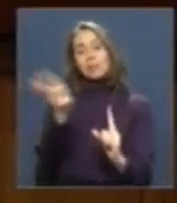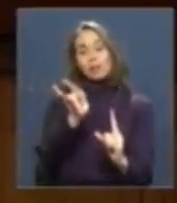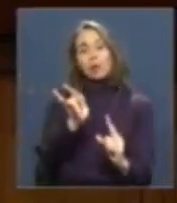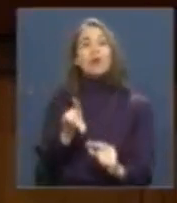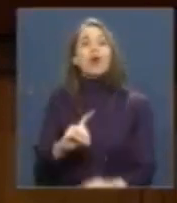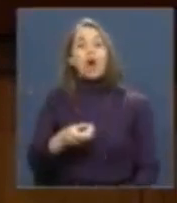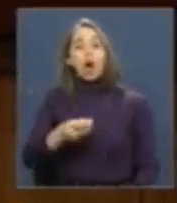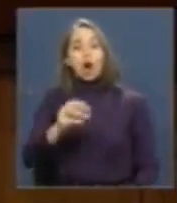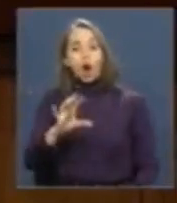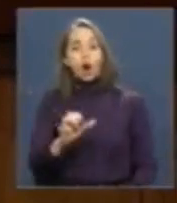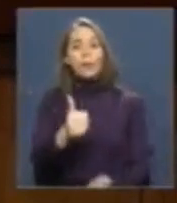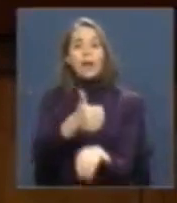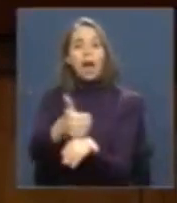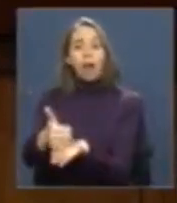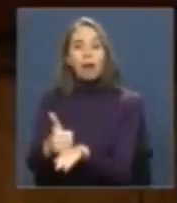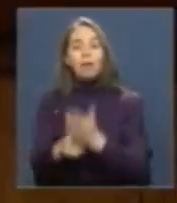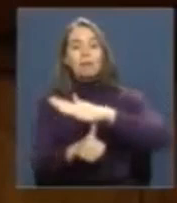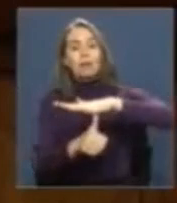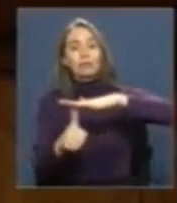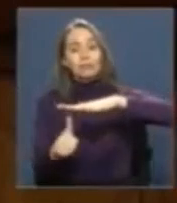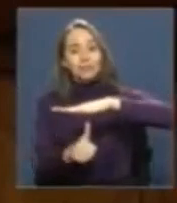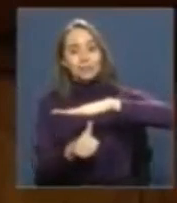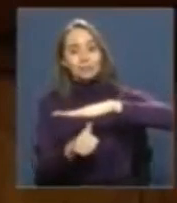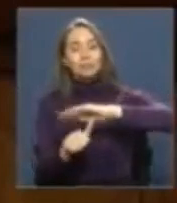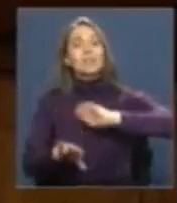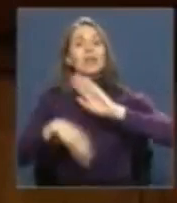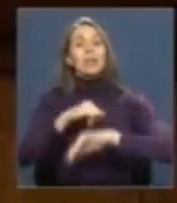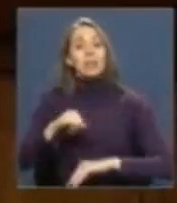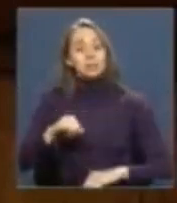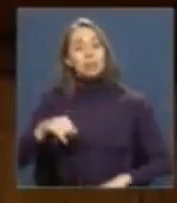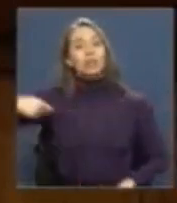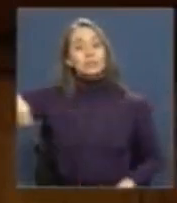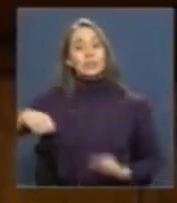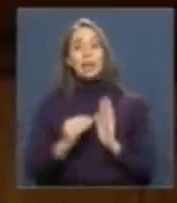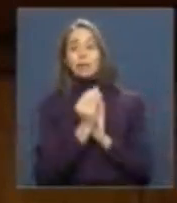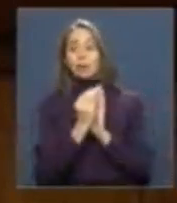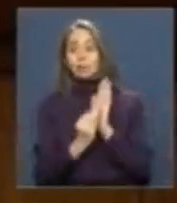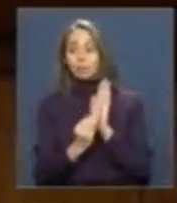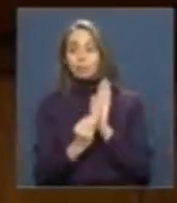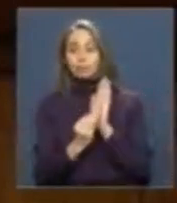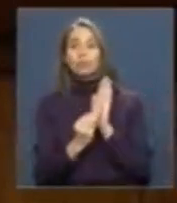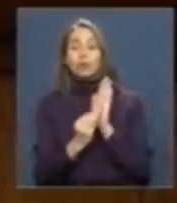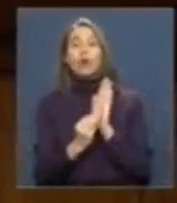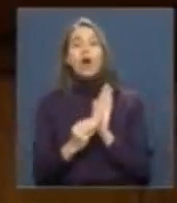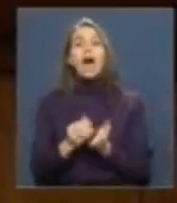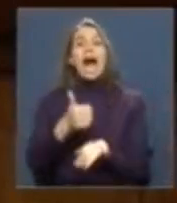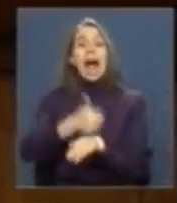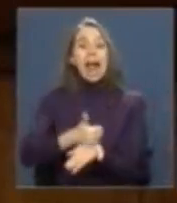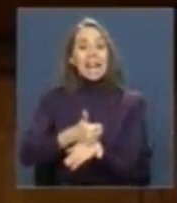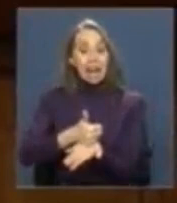alcaldes y concejales y luego el senado introduce a los alcaldes entre aquellas